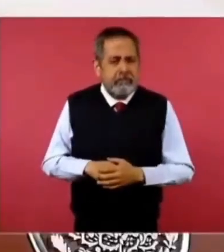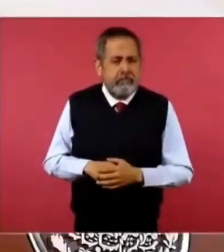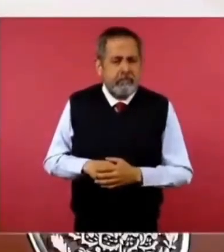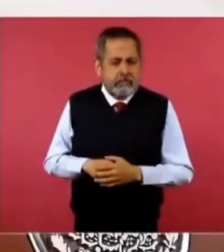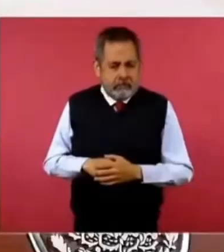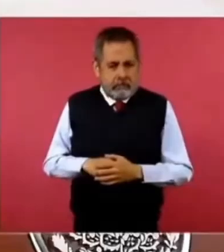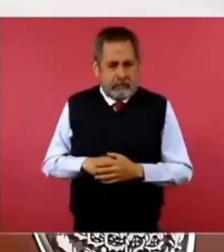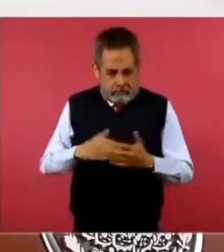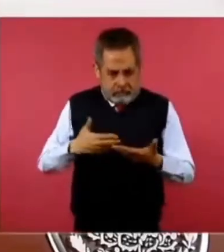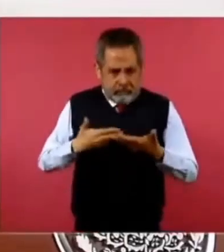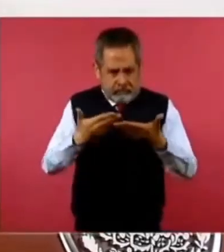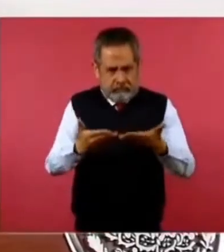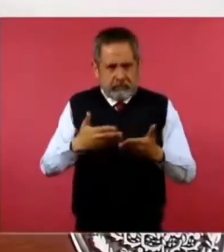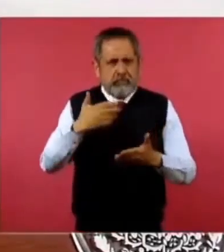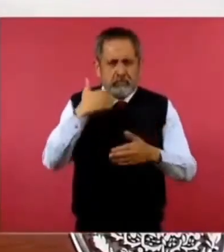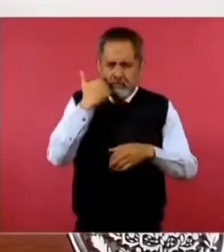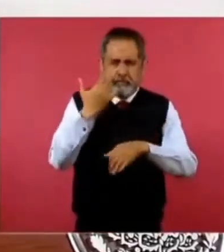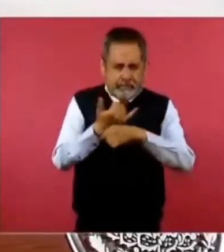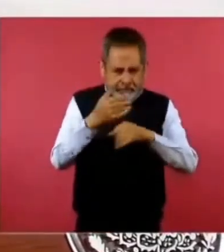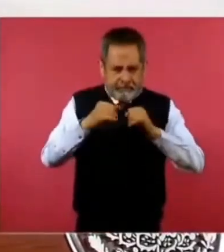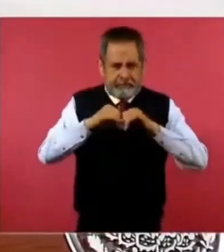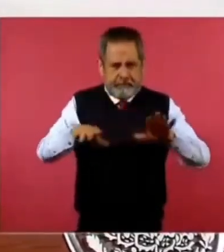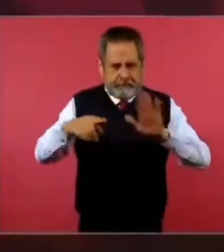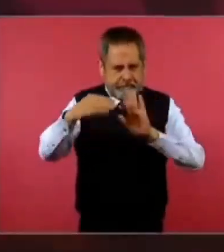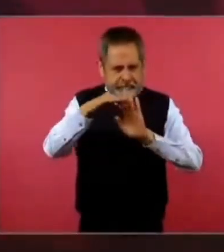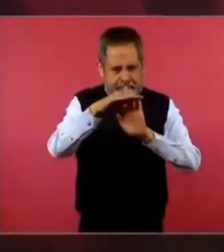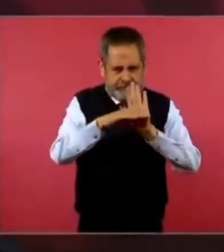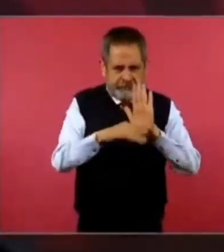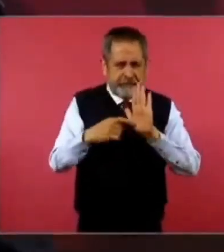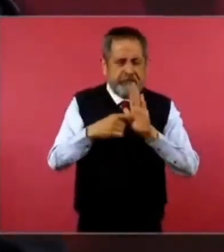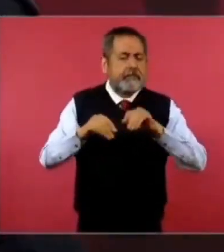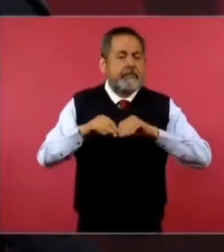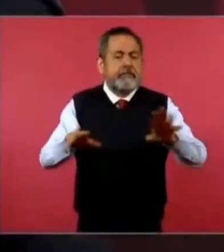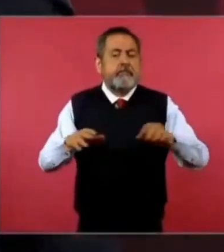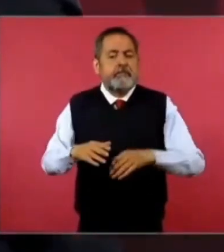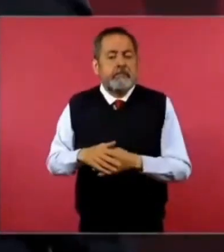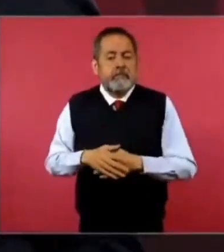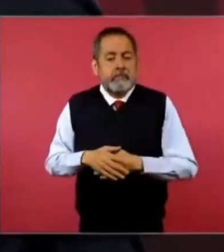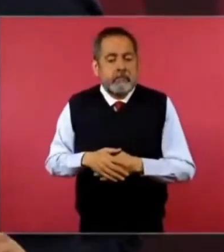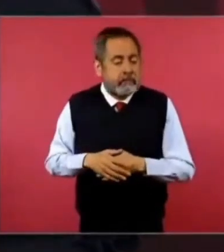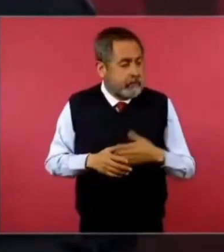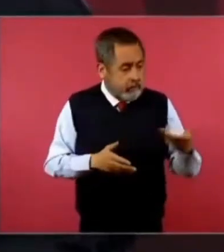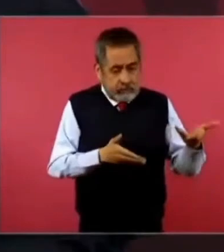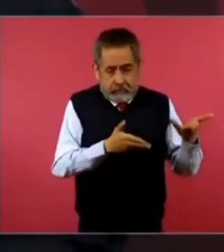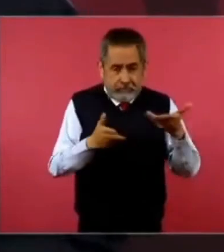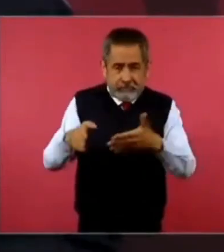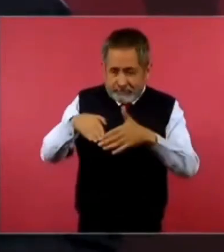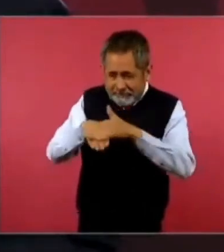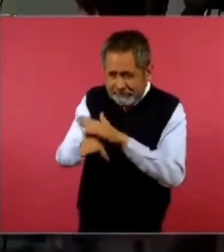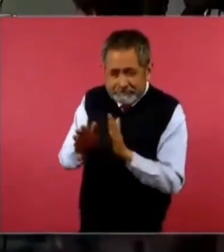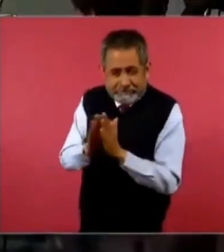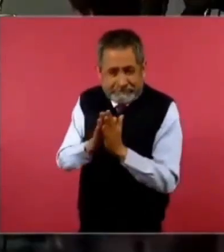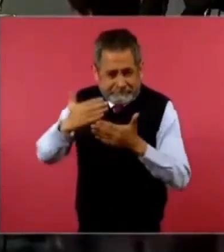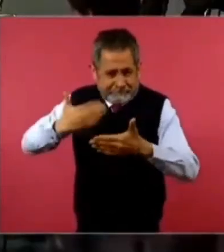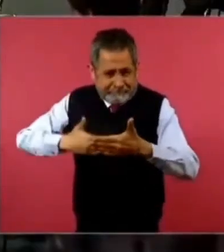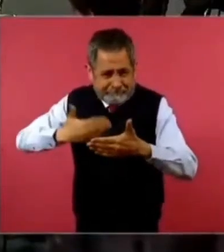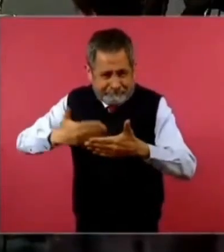por eso quiero informar más, de que entraran a todos los archivos,